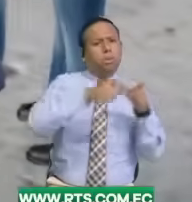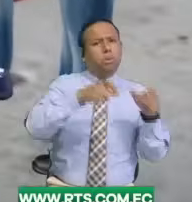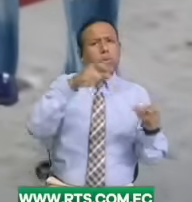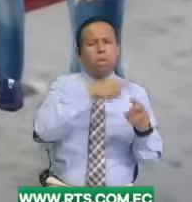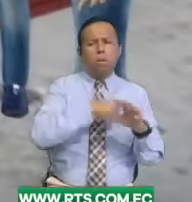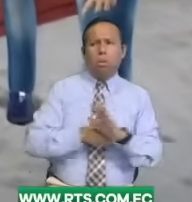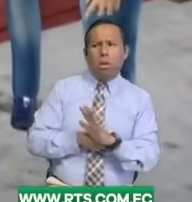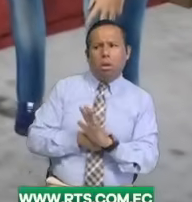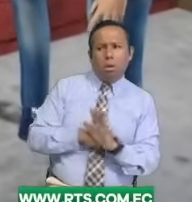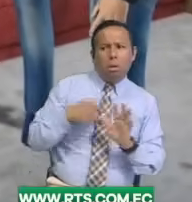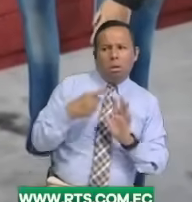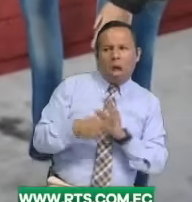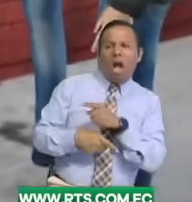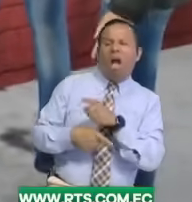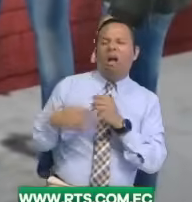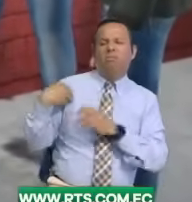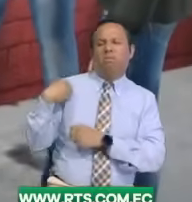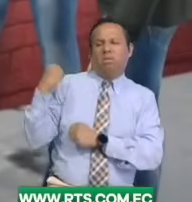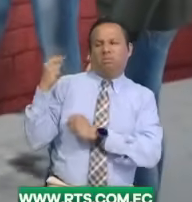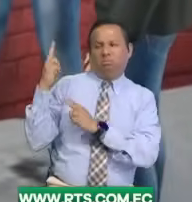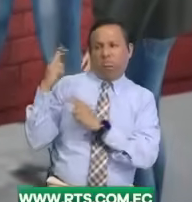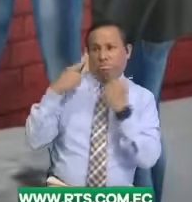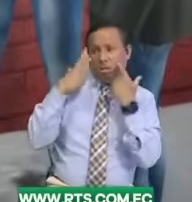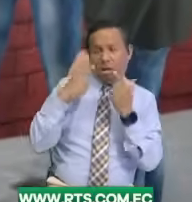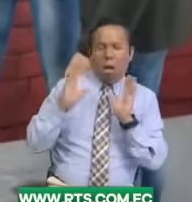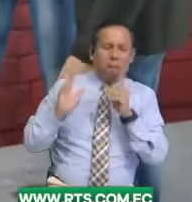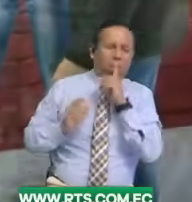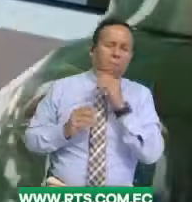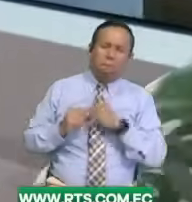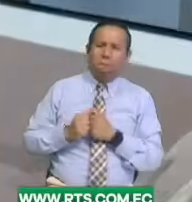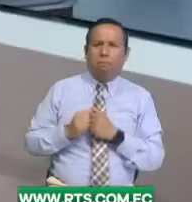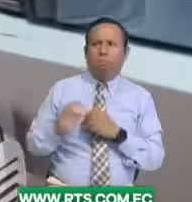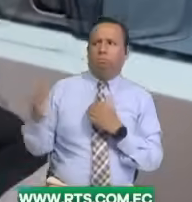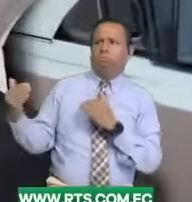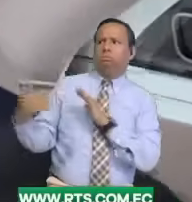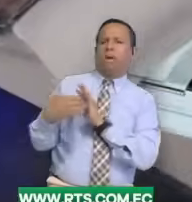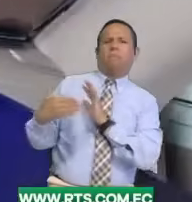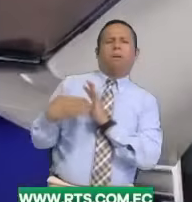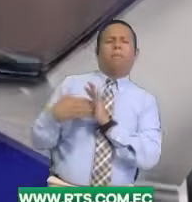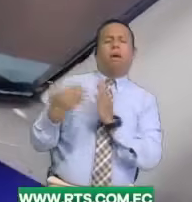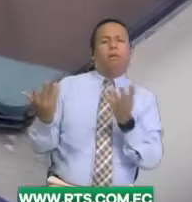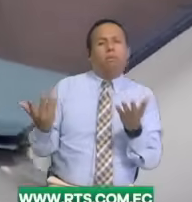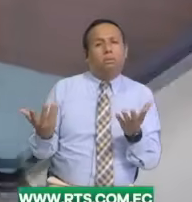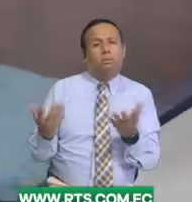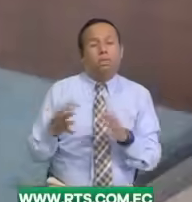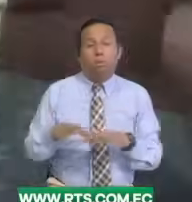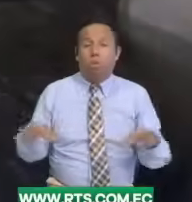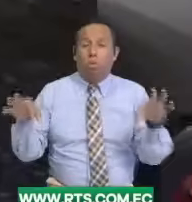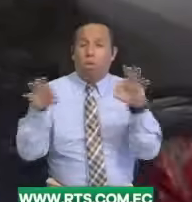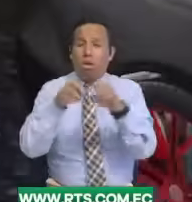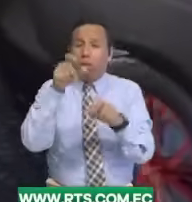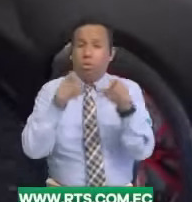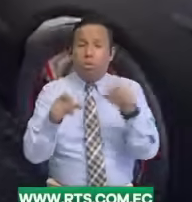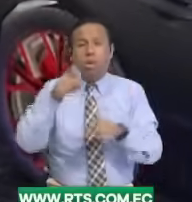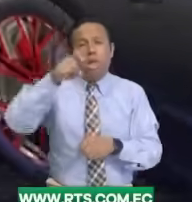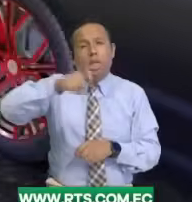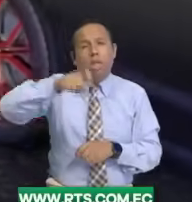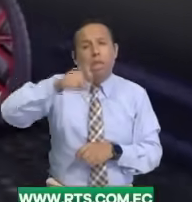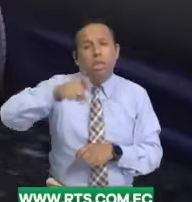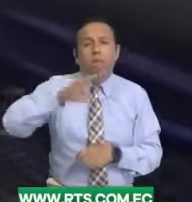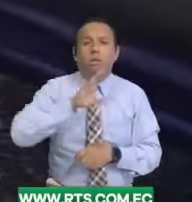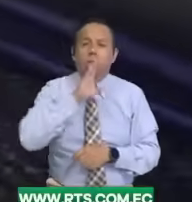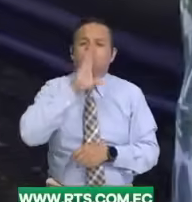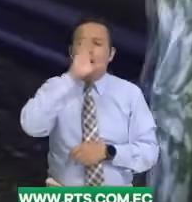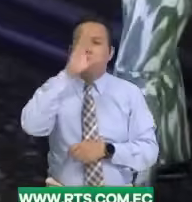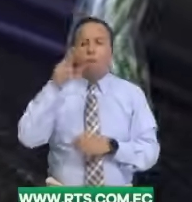personas estaban de esta forma, pero ahí es necesario considerar, y la población tiene que identificar, un miembro de Fuerza Armada siempre va a estar con un arma